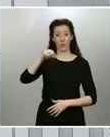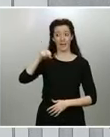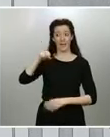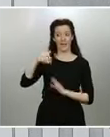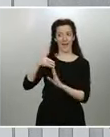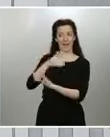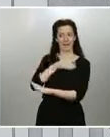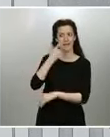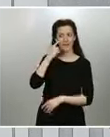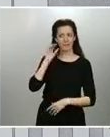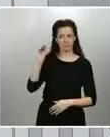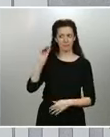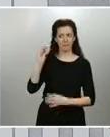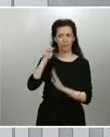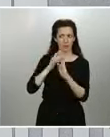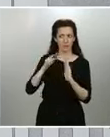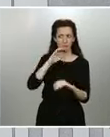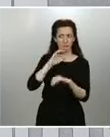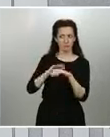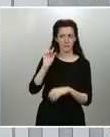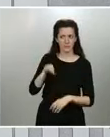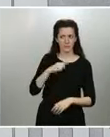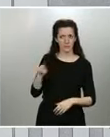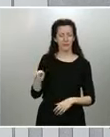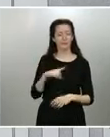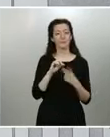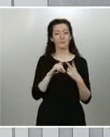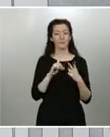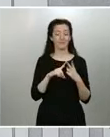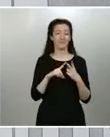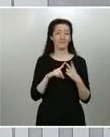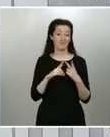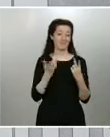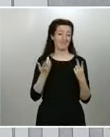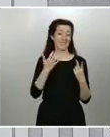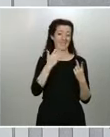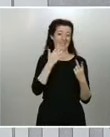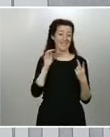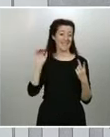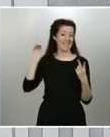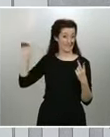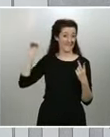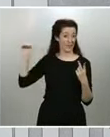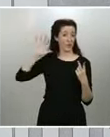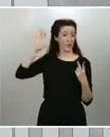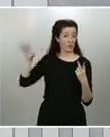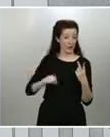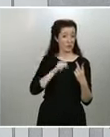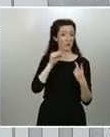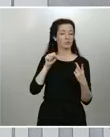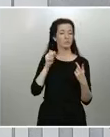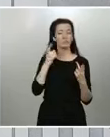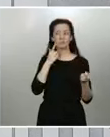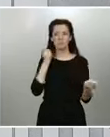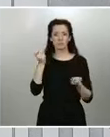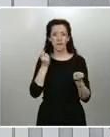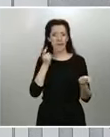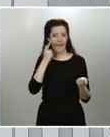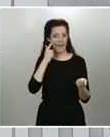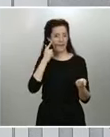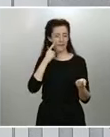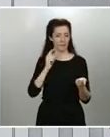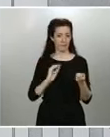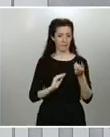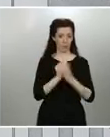enviadas por tanto a nuestro país en aquellas que compramos en el exterior para garantizar que se nos suministra el producto que efectivamente hemos adquirido y